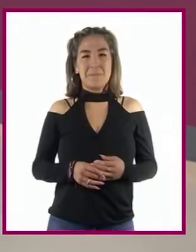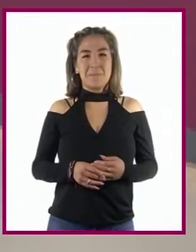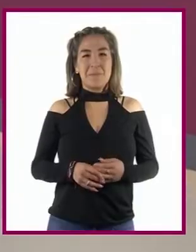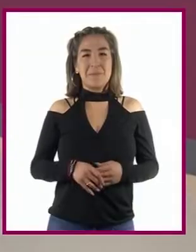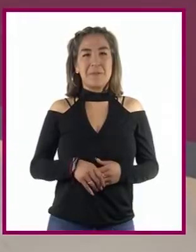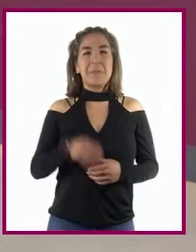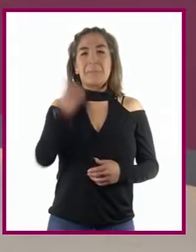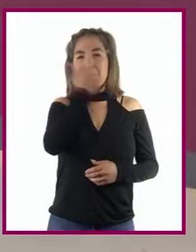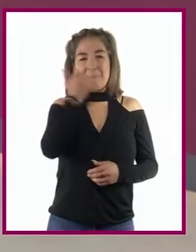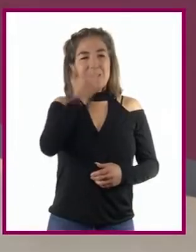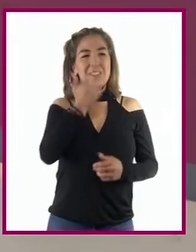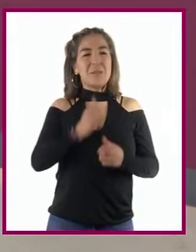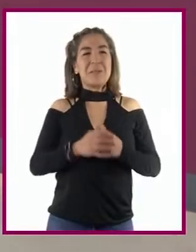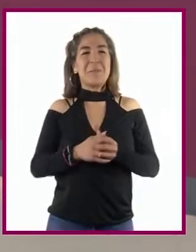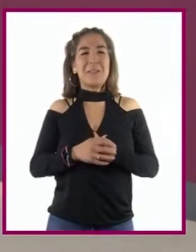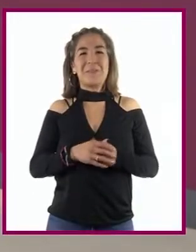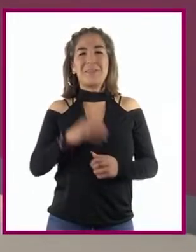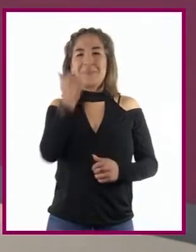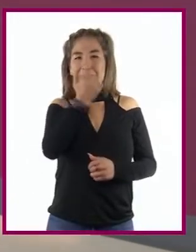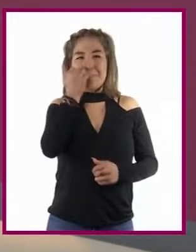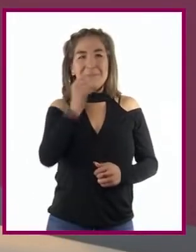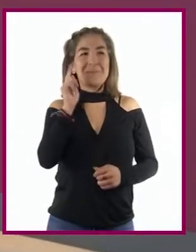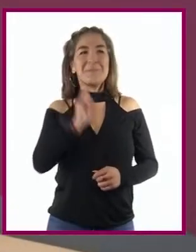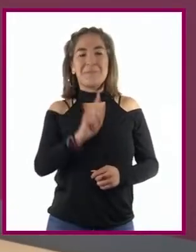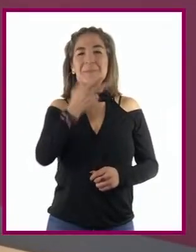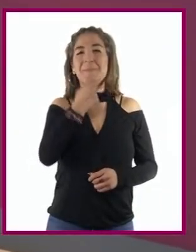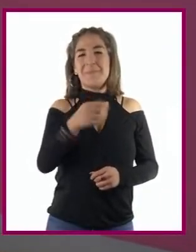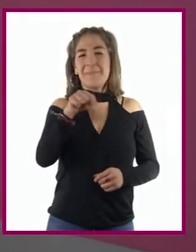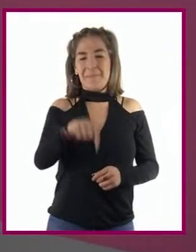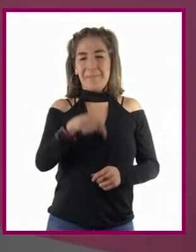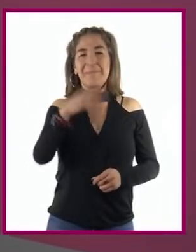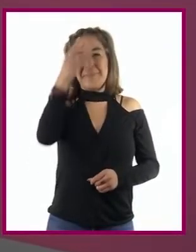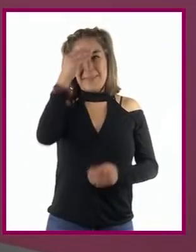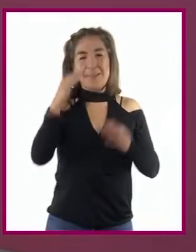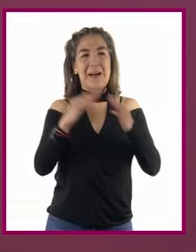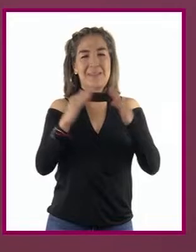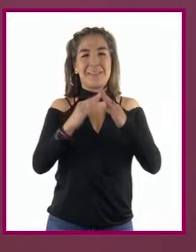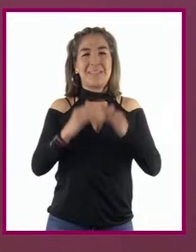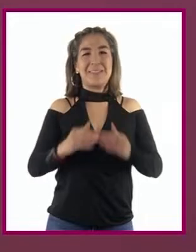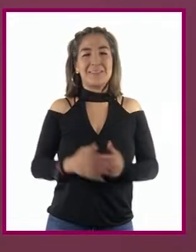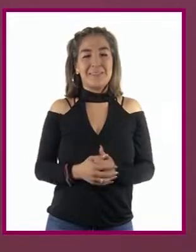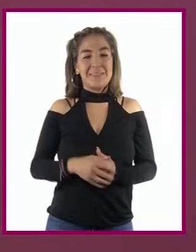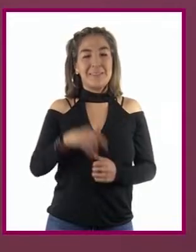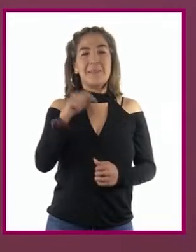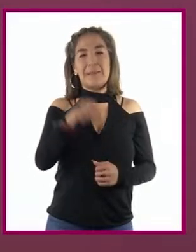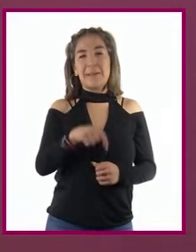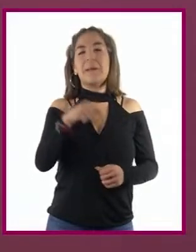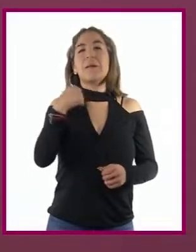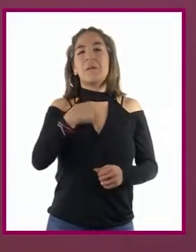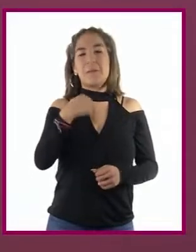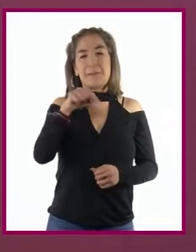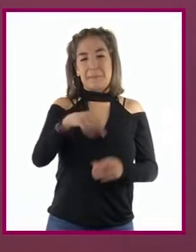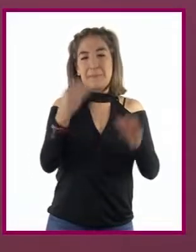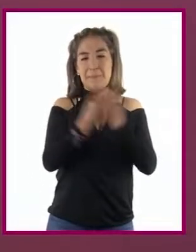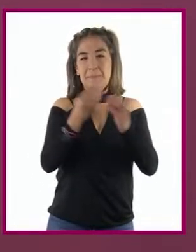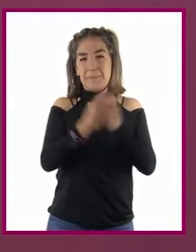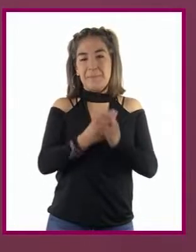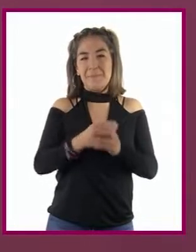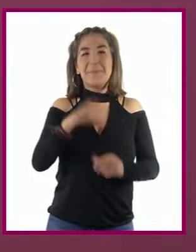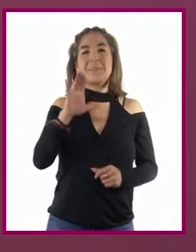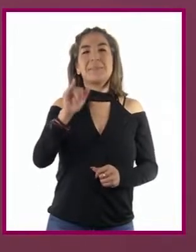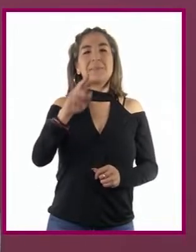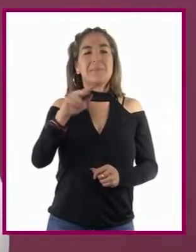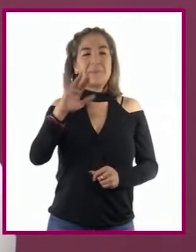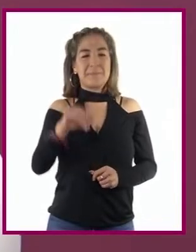y alumnos de tercero de secundaria, sean bienvenidos a la estrategia Aprende en Casa. Estamos en una sesión más de la asignatura